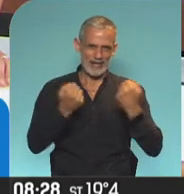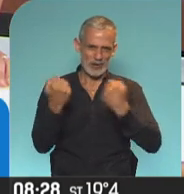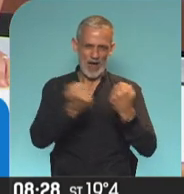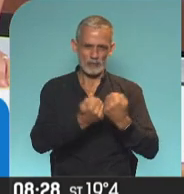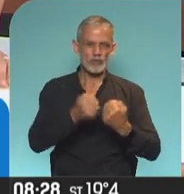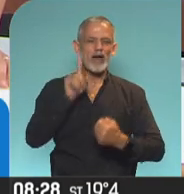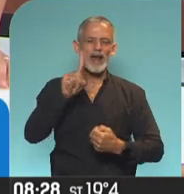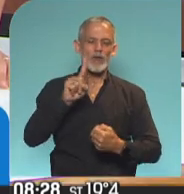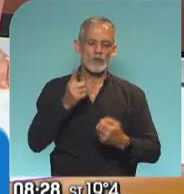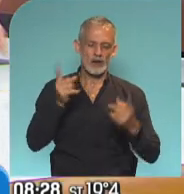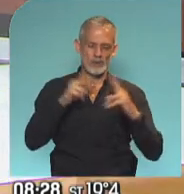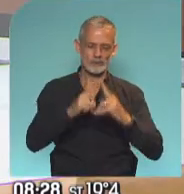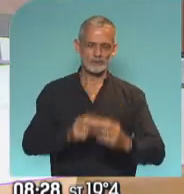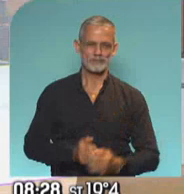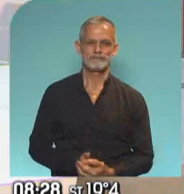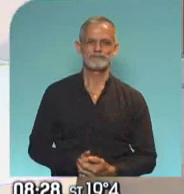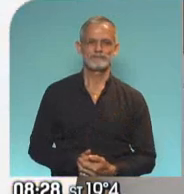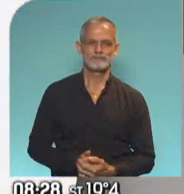las 13 segunda edición